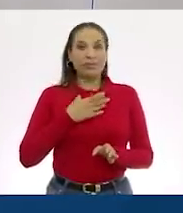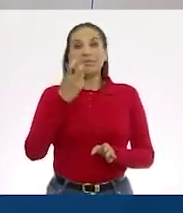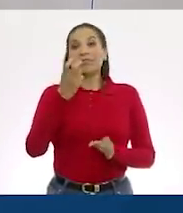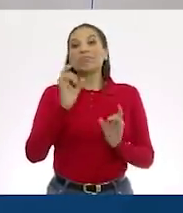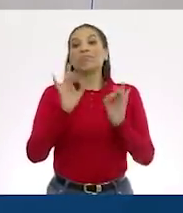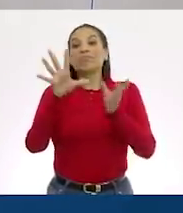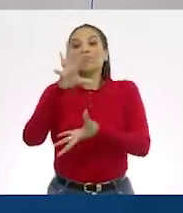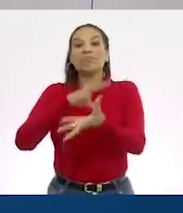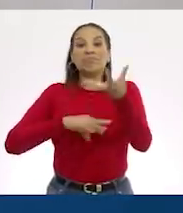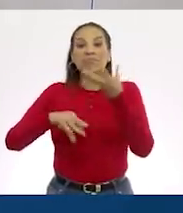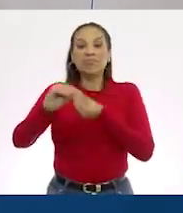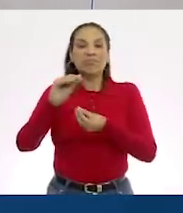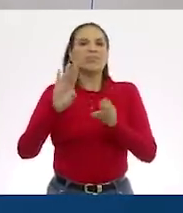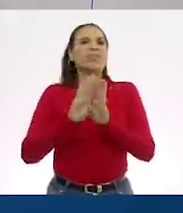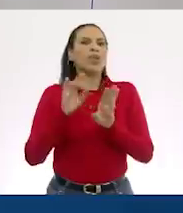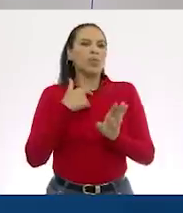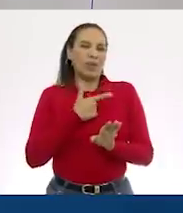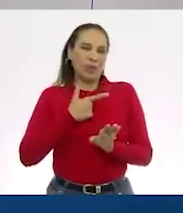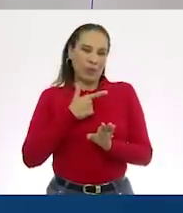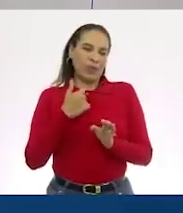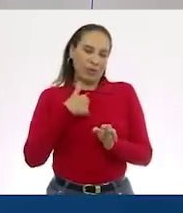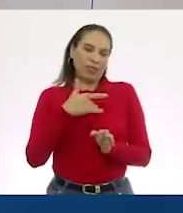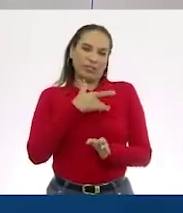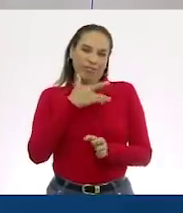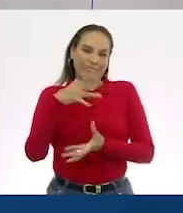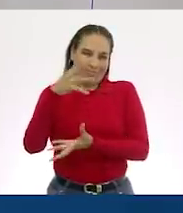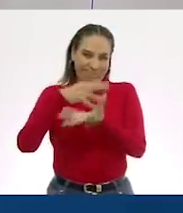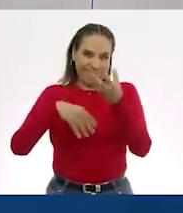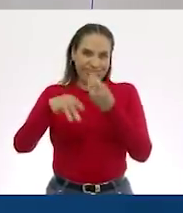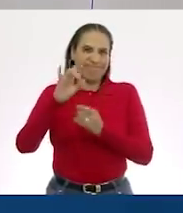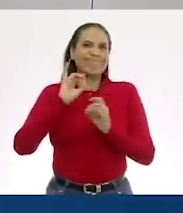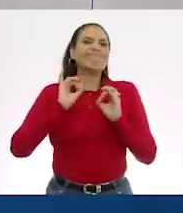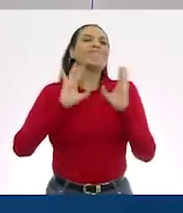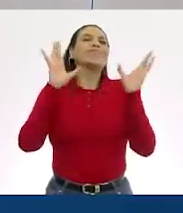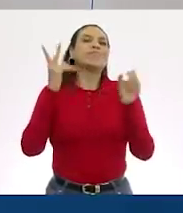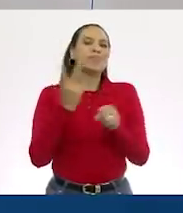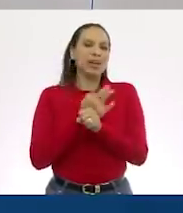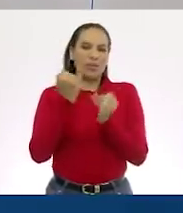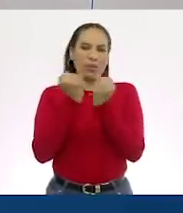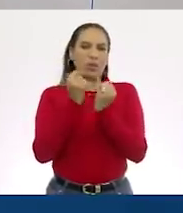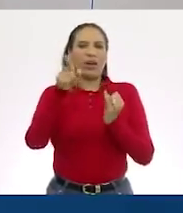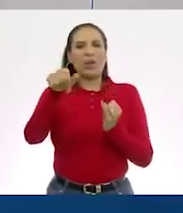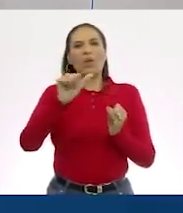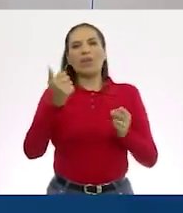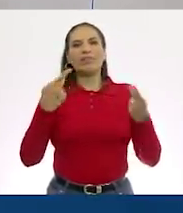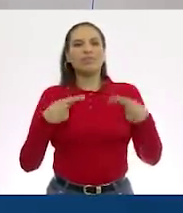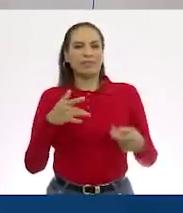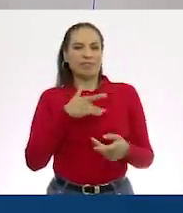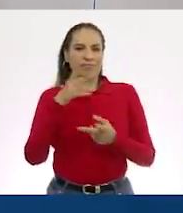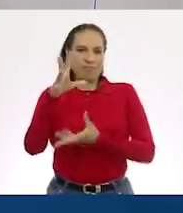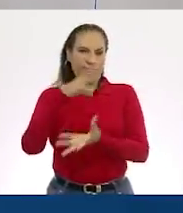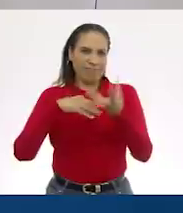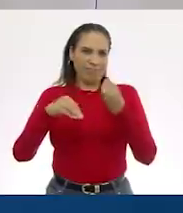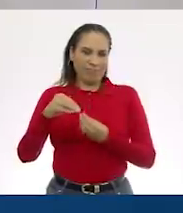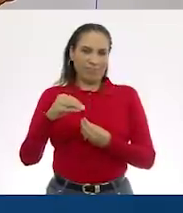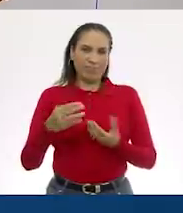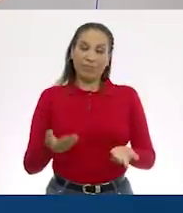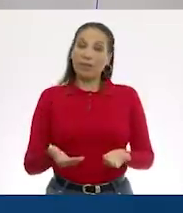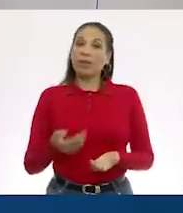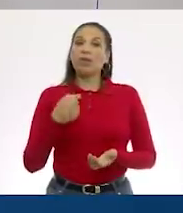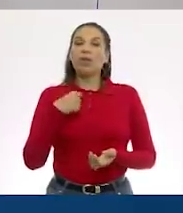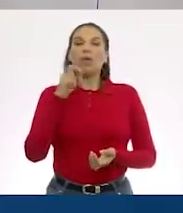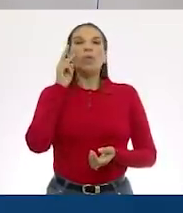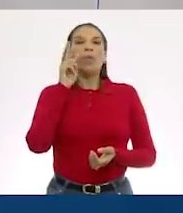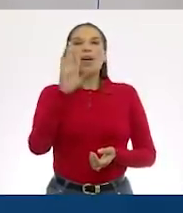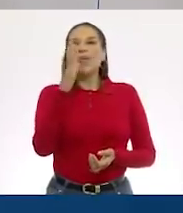situación. ¿O cómo me gustaría que me hicieran sentir si a mí me estuviera pasando lo mismo que a esa otra persona? Es